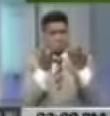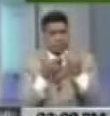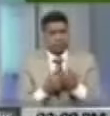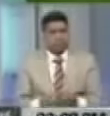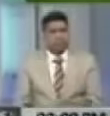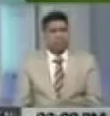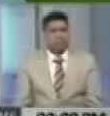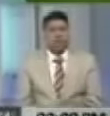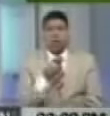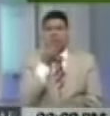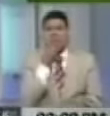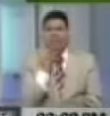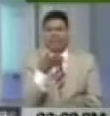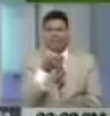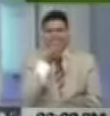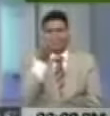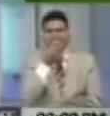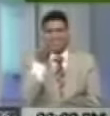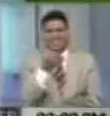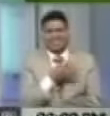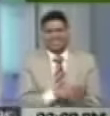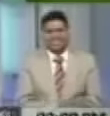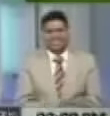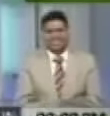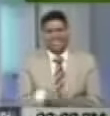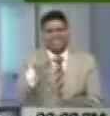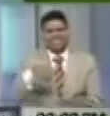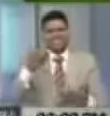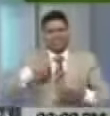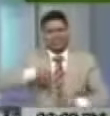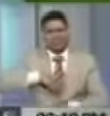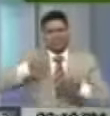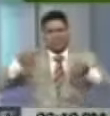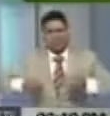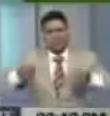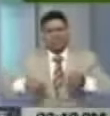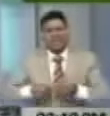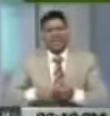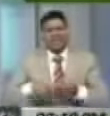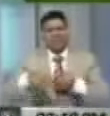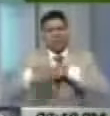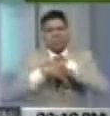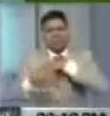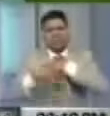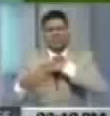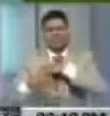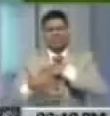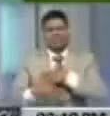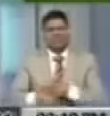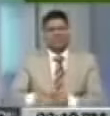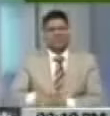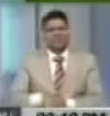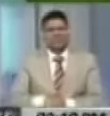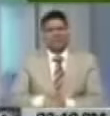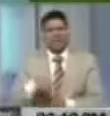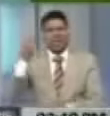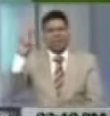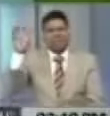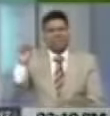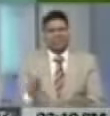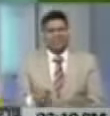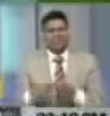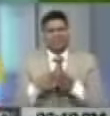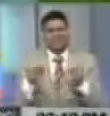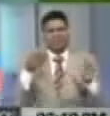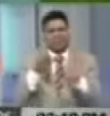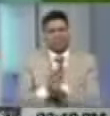Muy buenas tardes, amigos de Venezolana de Televisión. Nos encontramos en el mercado de Mezuca, en el municipio Sucre del estado Miranda, donde se desarrolla este dispositivo en el marco